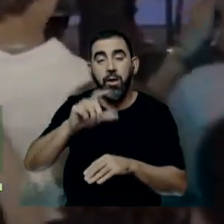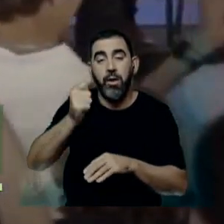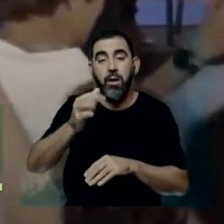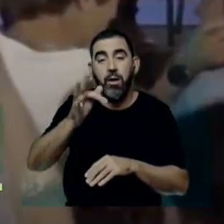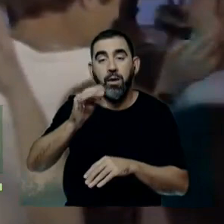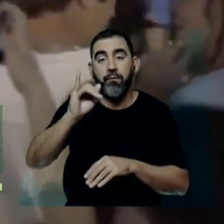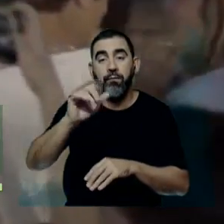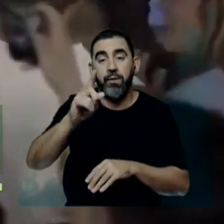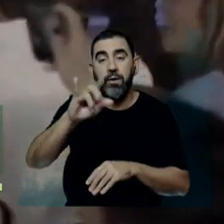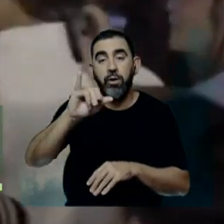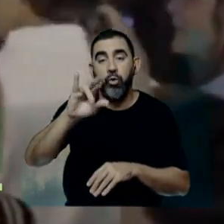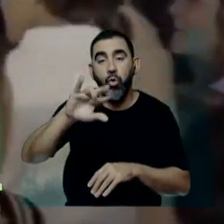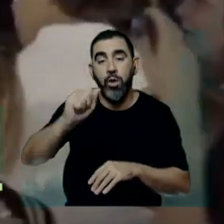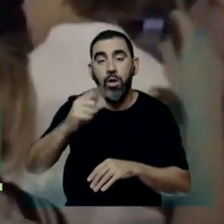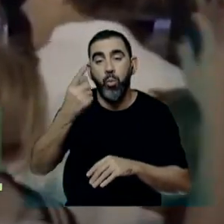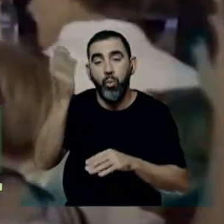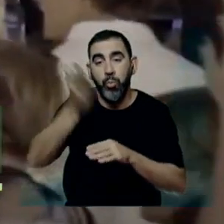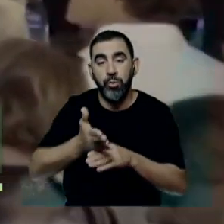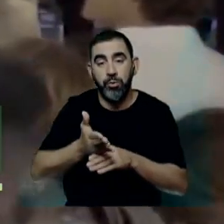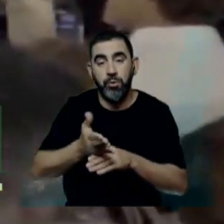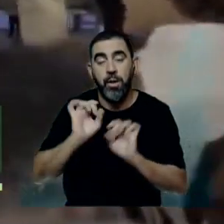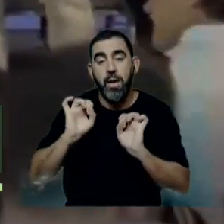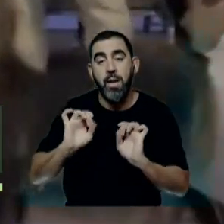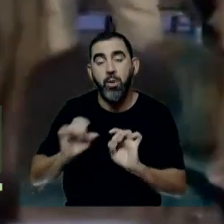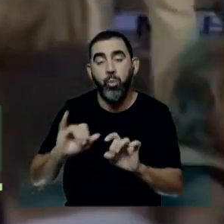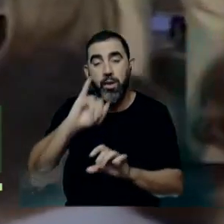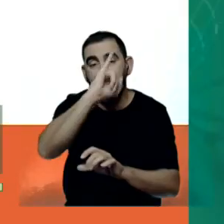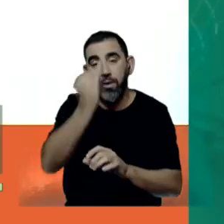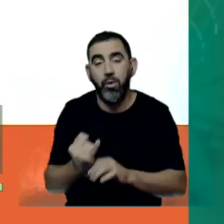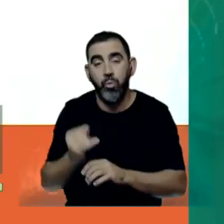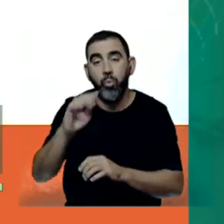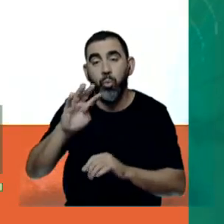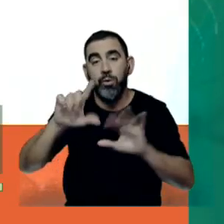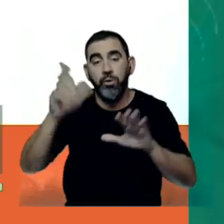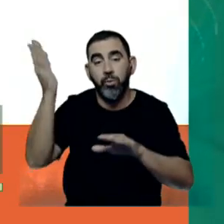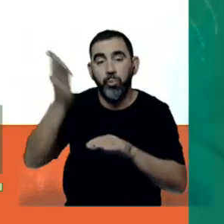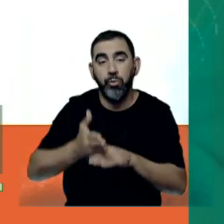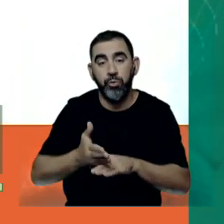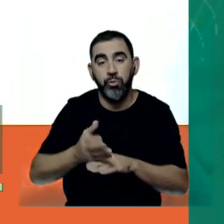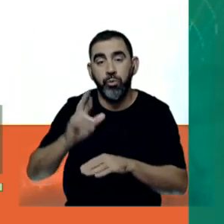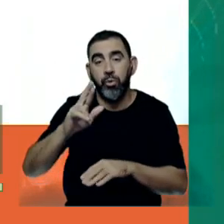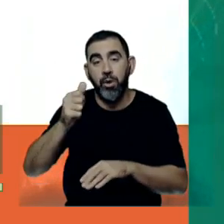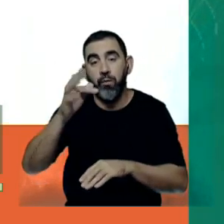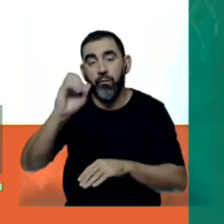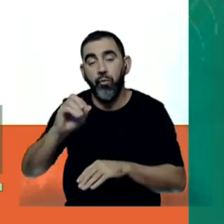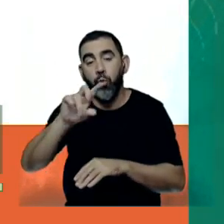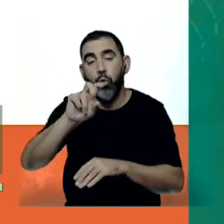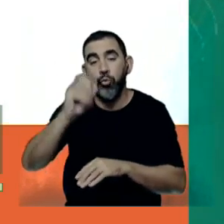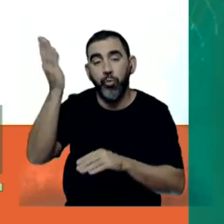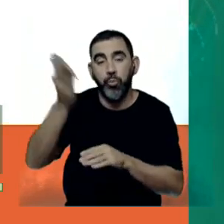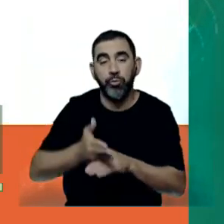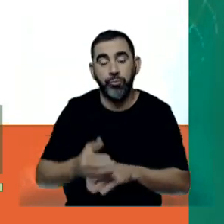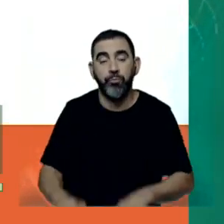un 1%. En tanto, en las preferencias espontáneas, Delgado recibe un 47% de las menciones y Raffo un